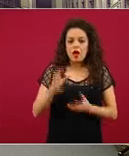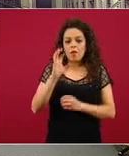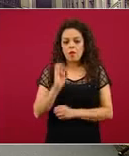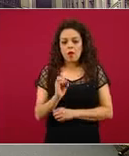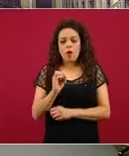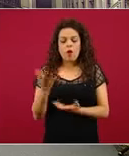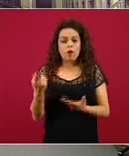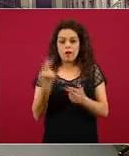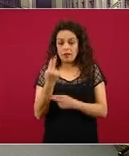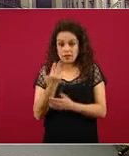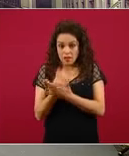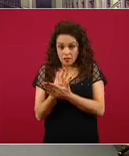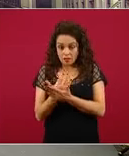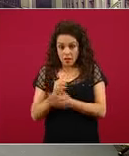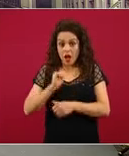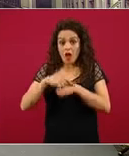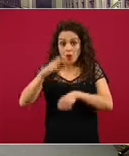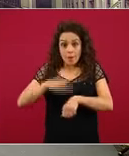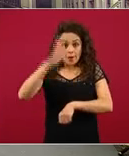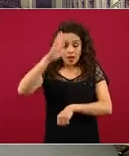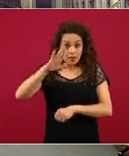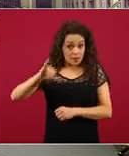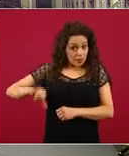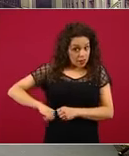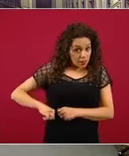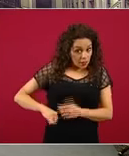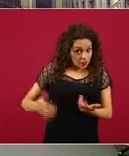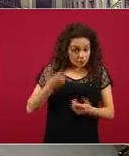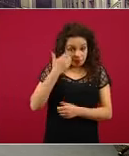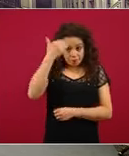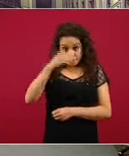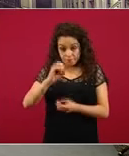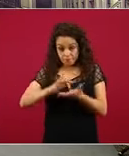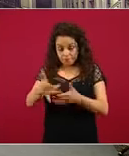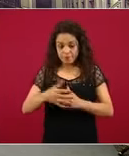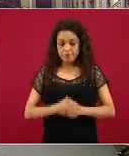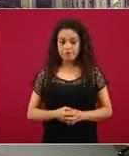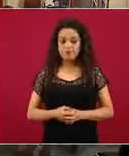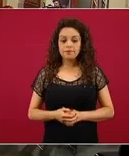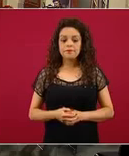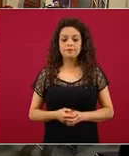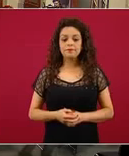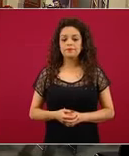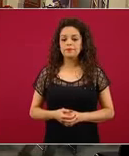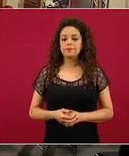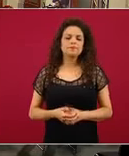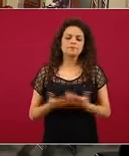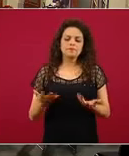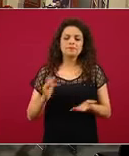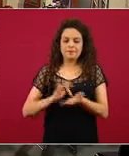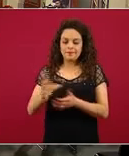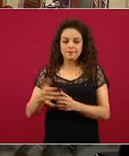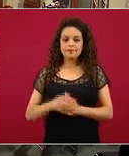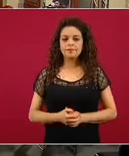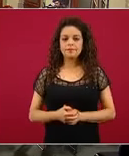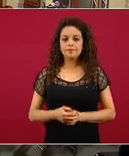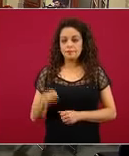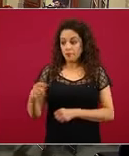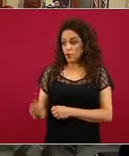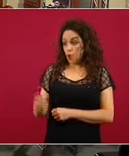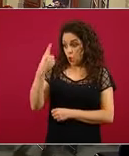que esperar algo más interesante. Gracias. Gracias, señor. general es uno de